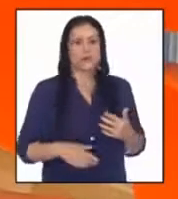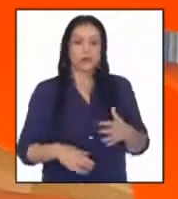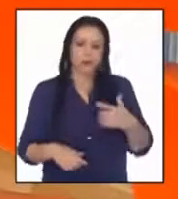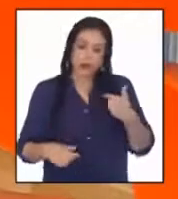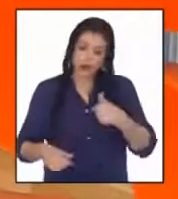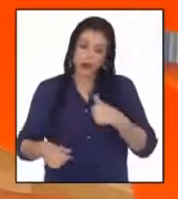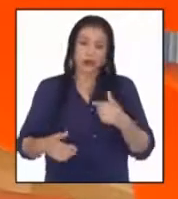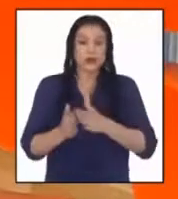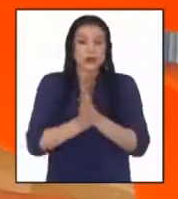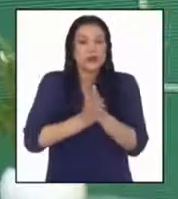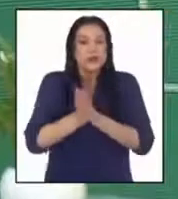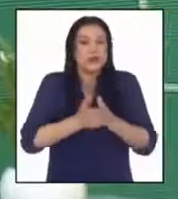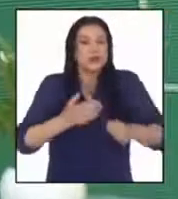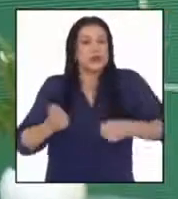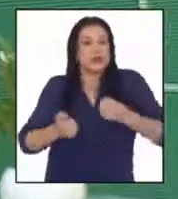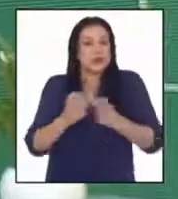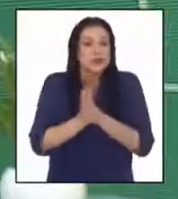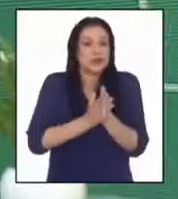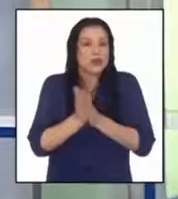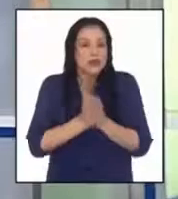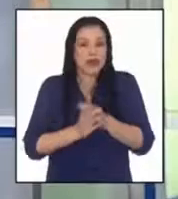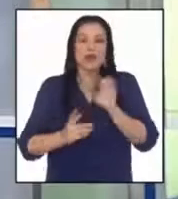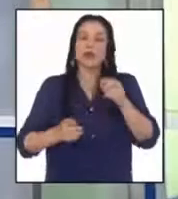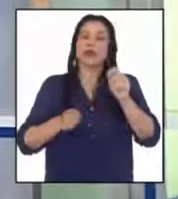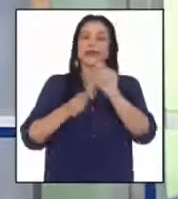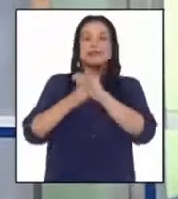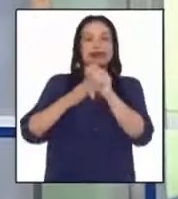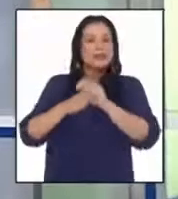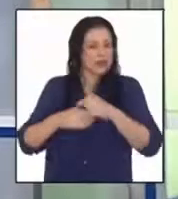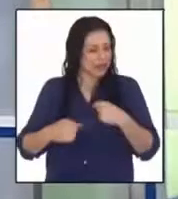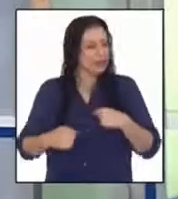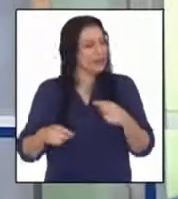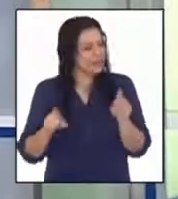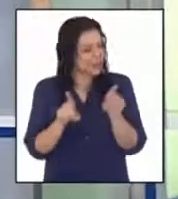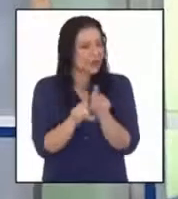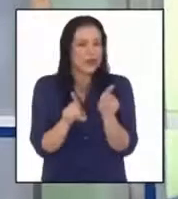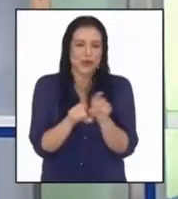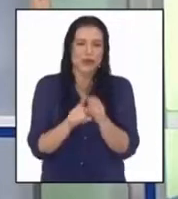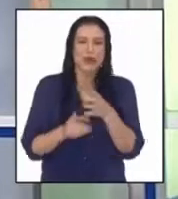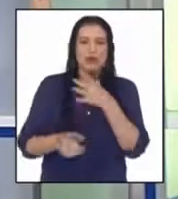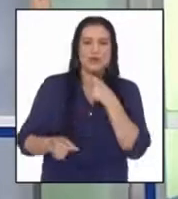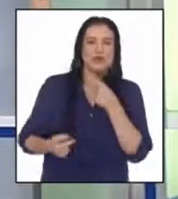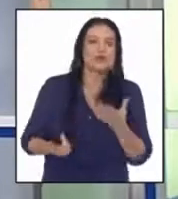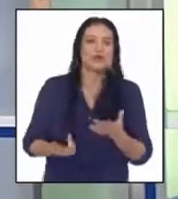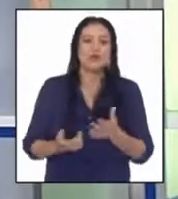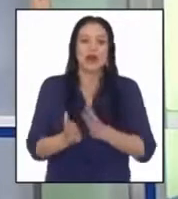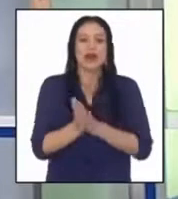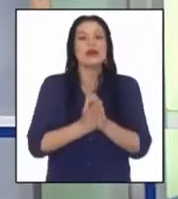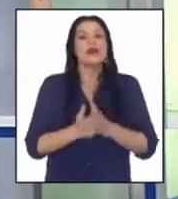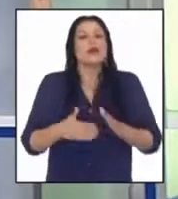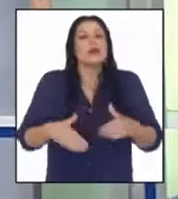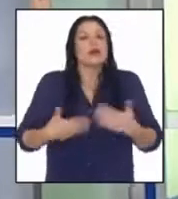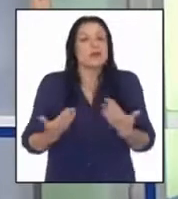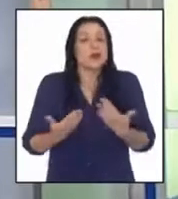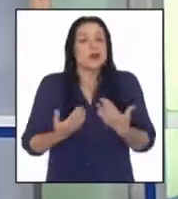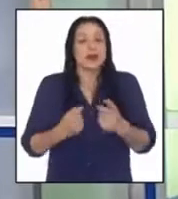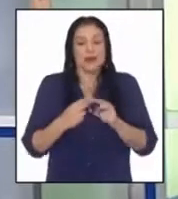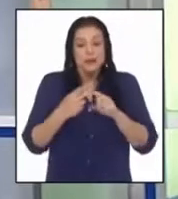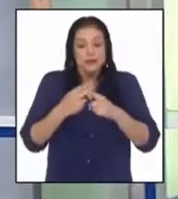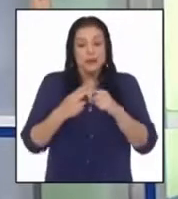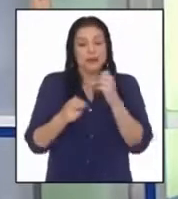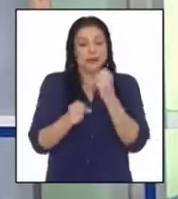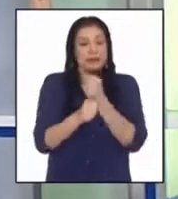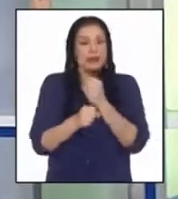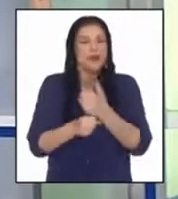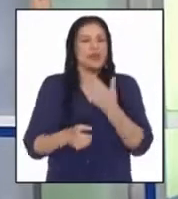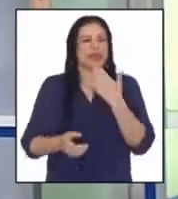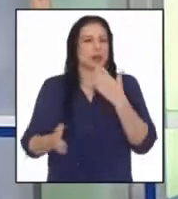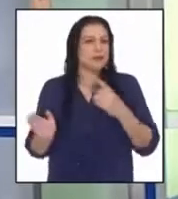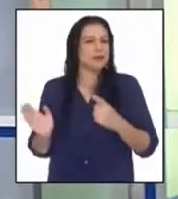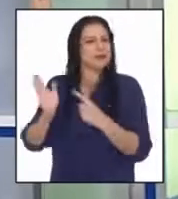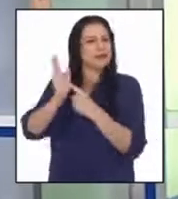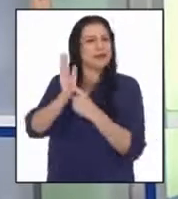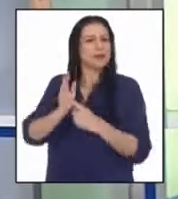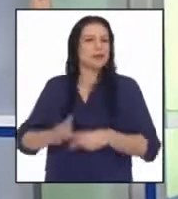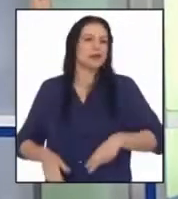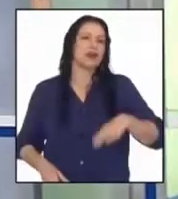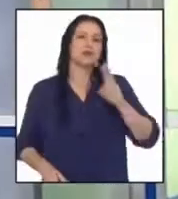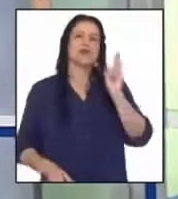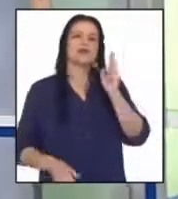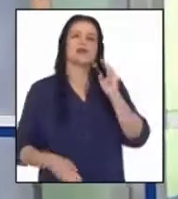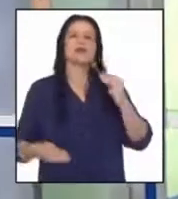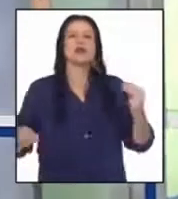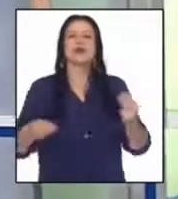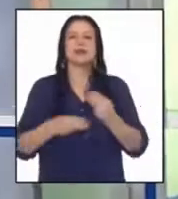Estoy muy entusiasmado con este producto, Steph. Yo también. Entonces, para ponernos manos a la obra, presentaremos a nuestra profesora